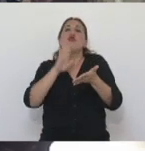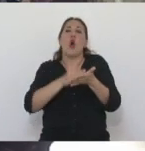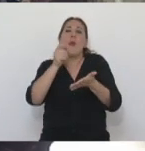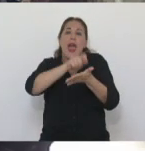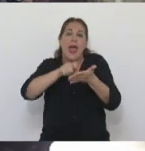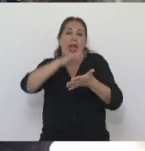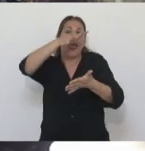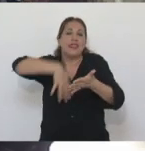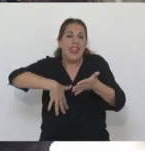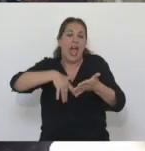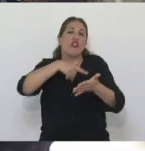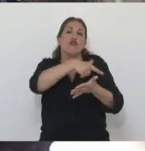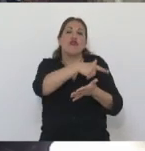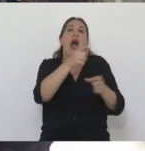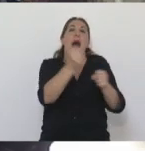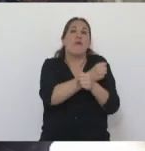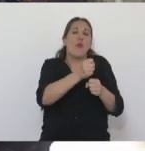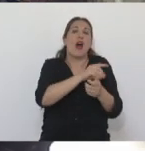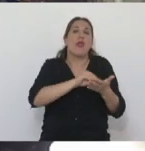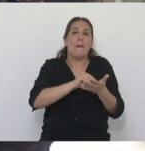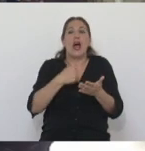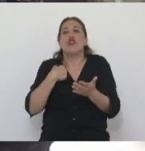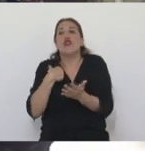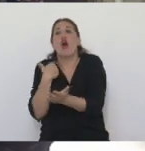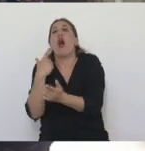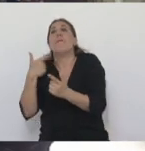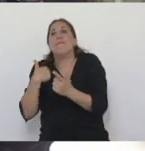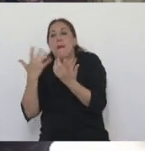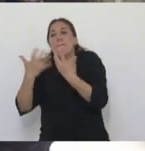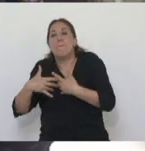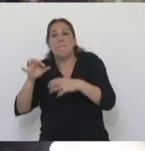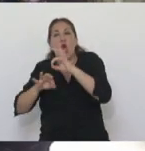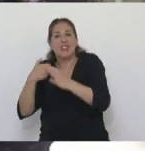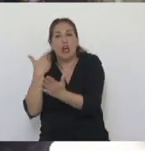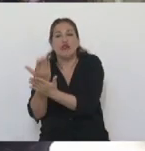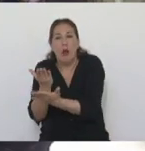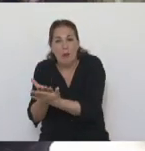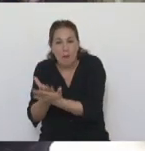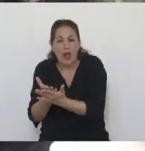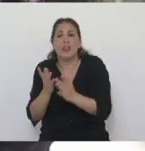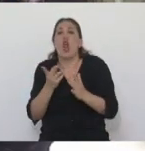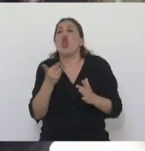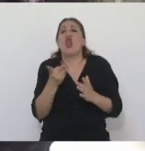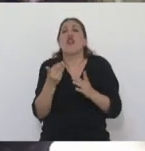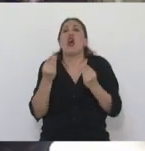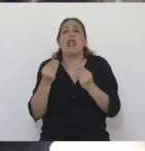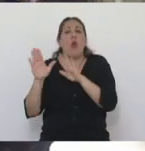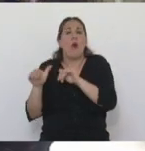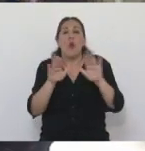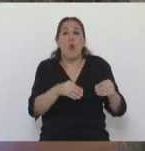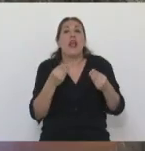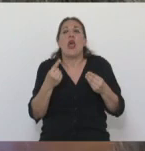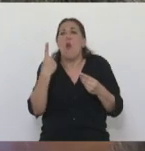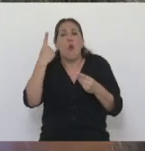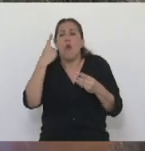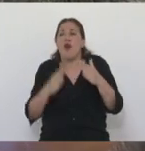en la Cámara de Diputados y el que propuse en mi proyecto, ambos coinciden en los dos ejes centrales que persiguen